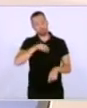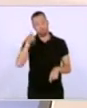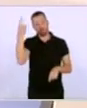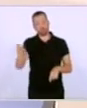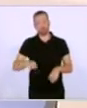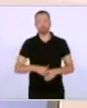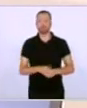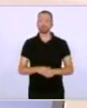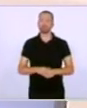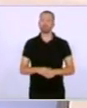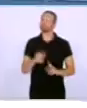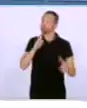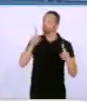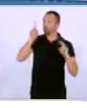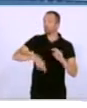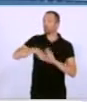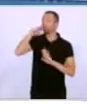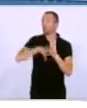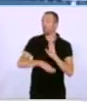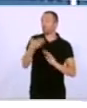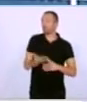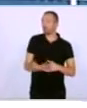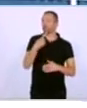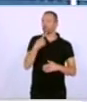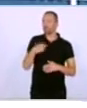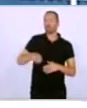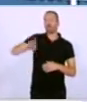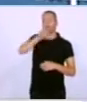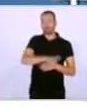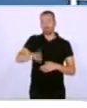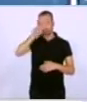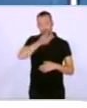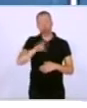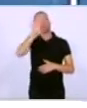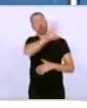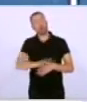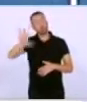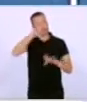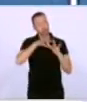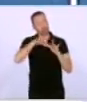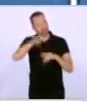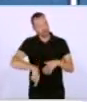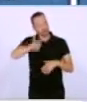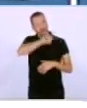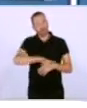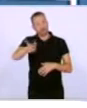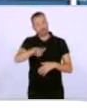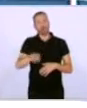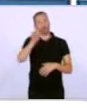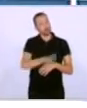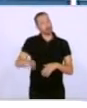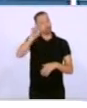base de su programa y que han repetido tanto Los líderes nacionales como ustedes Aquí también en Canarias Es que su intención si llegan